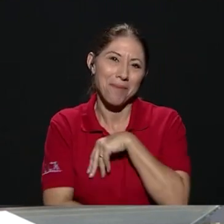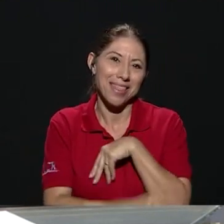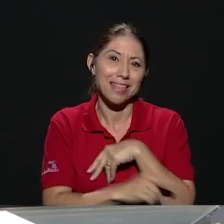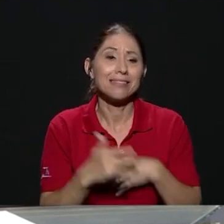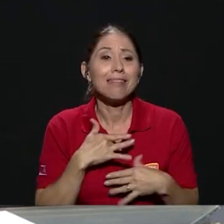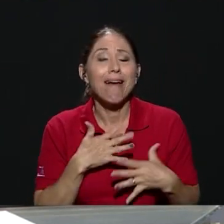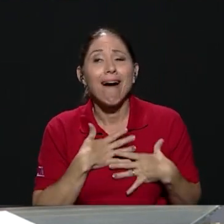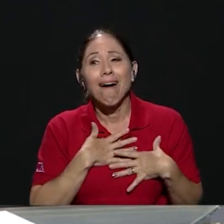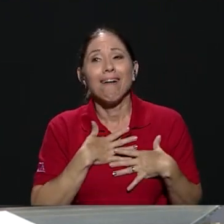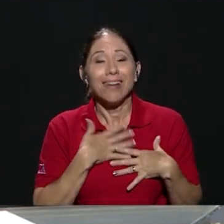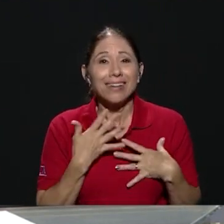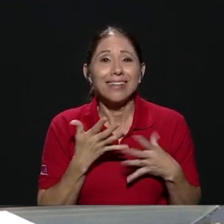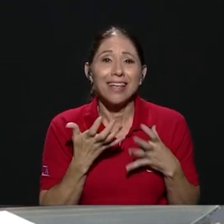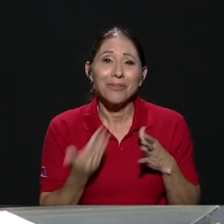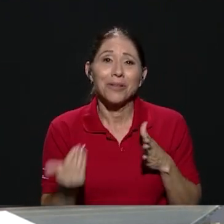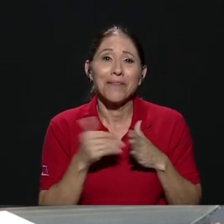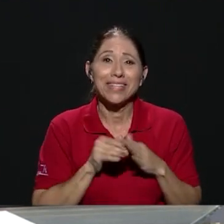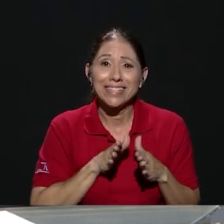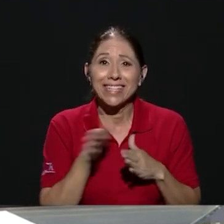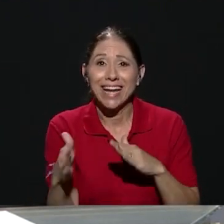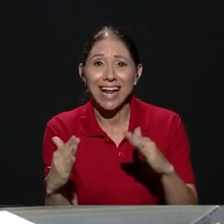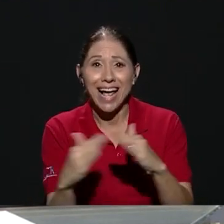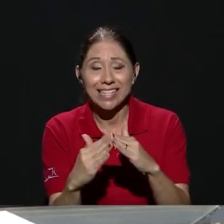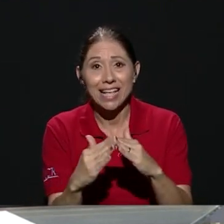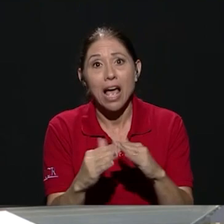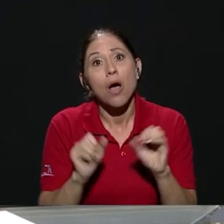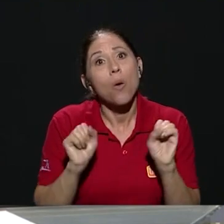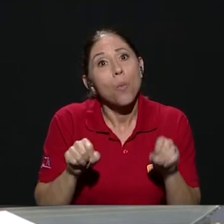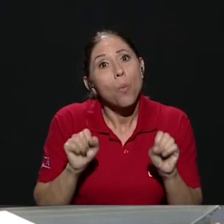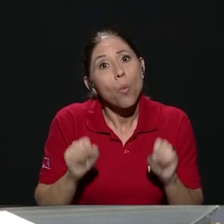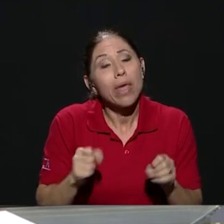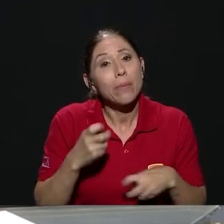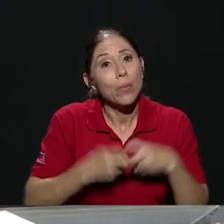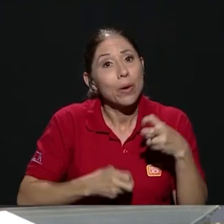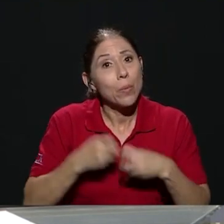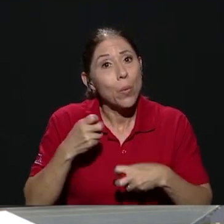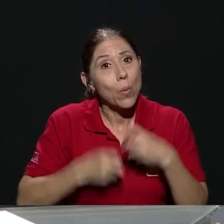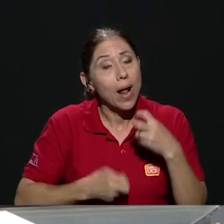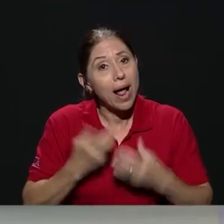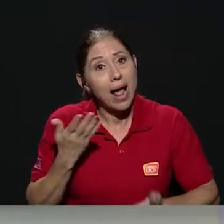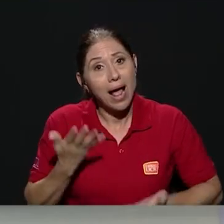pues puede poner en jaque hasta un futuro académico prometedor.